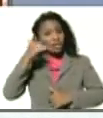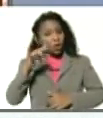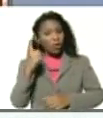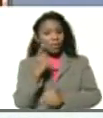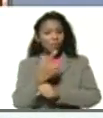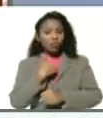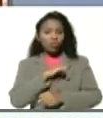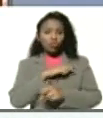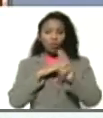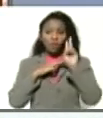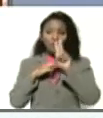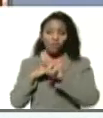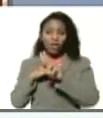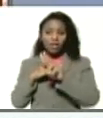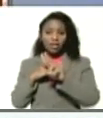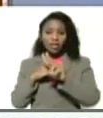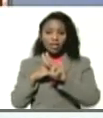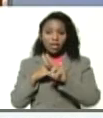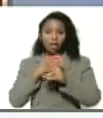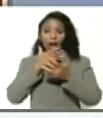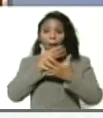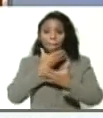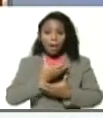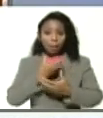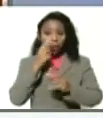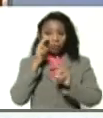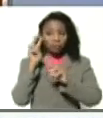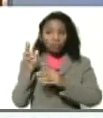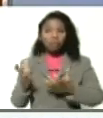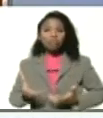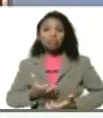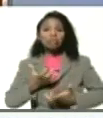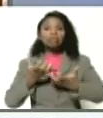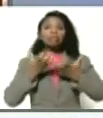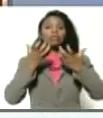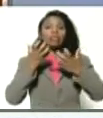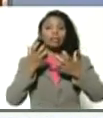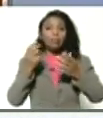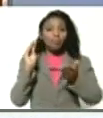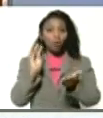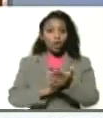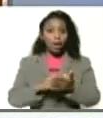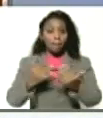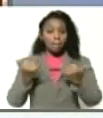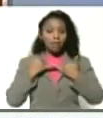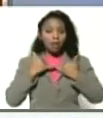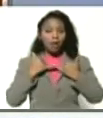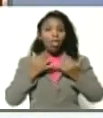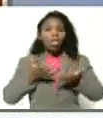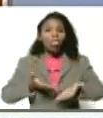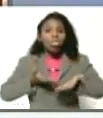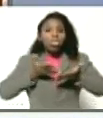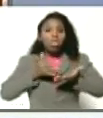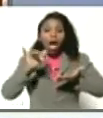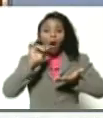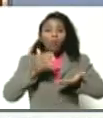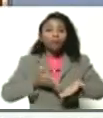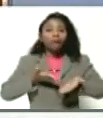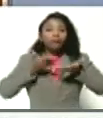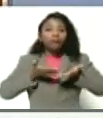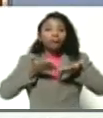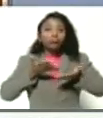si ves las barbas de tu vecino arder poner las nuestras en remojo verdad